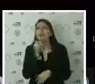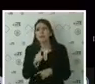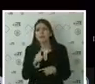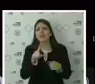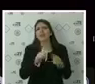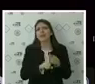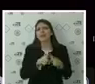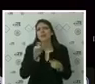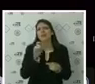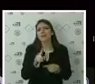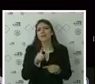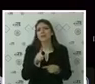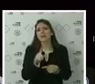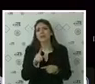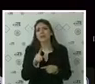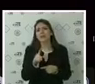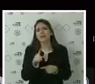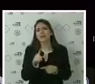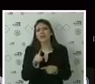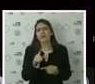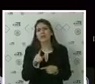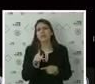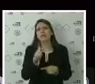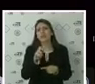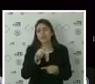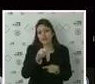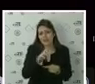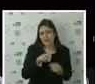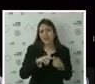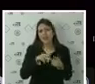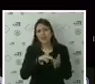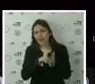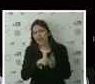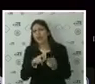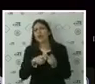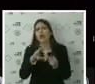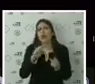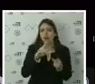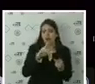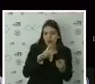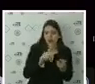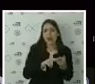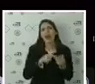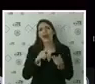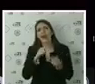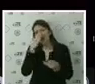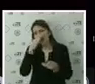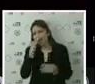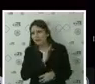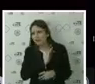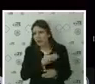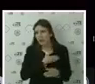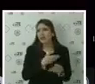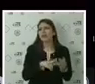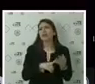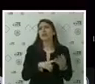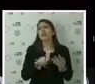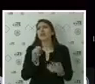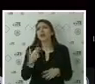recordar históricamente son como la peste negra, el cólera, la gripe española, la pandemia